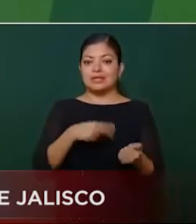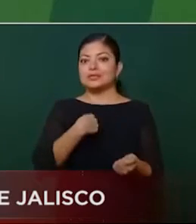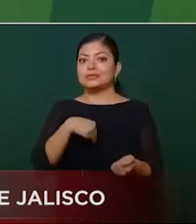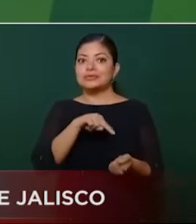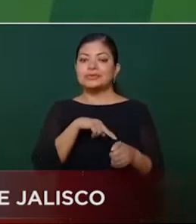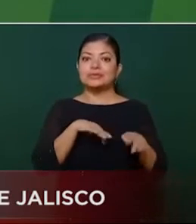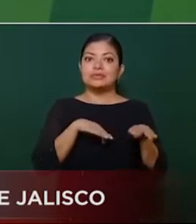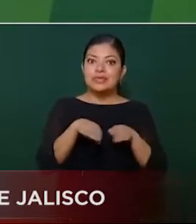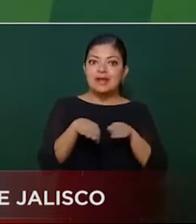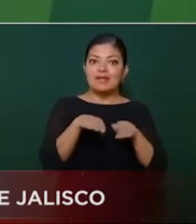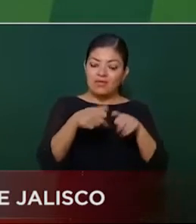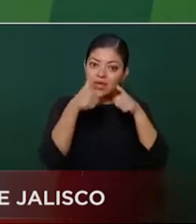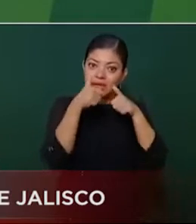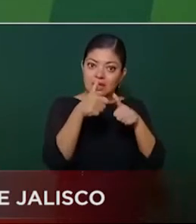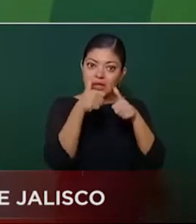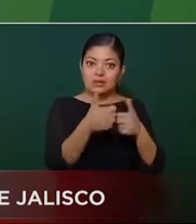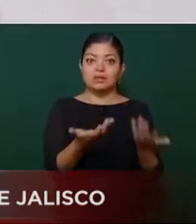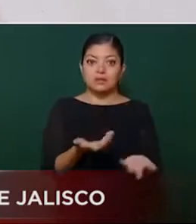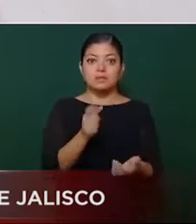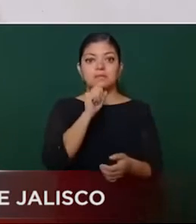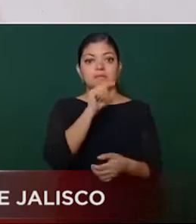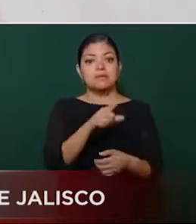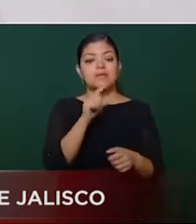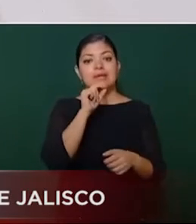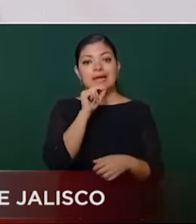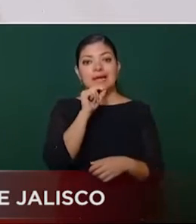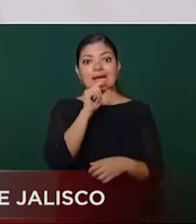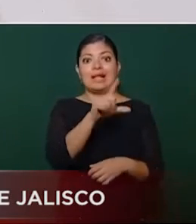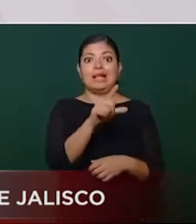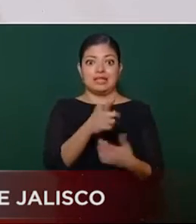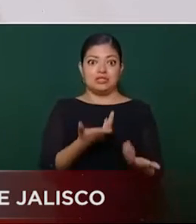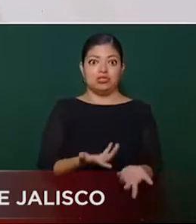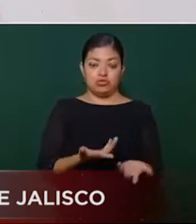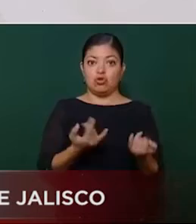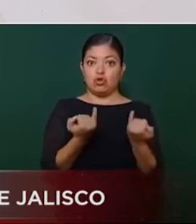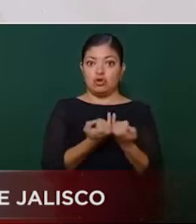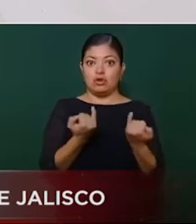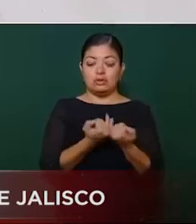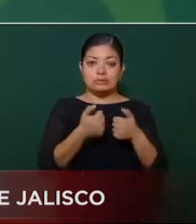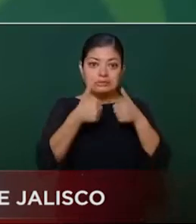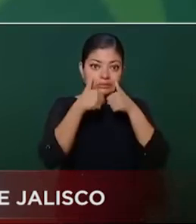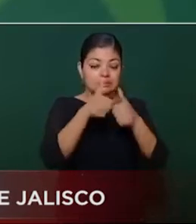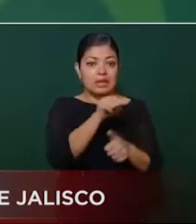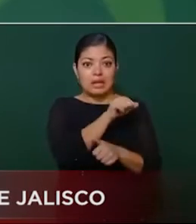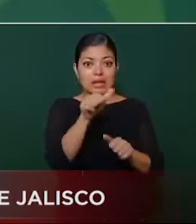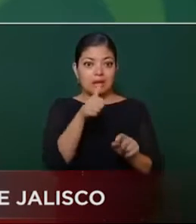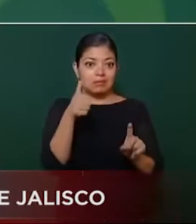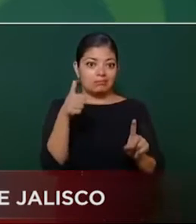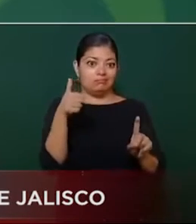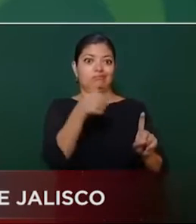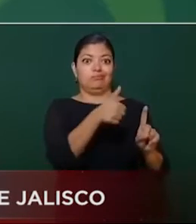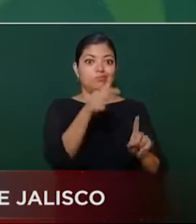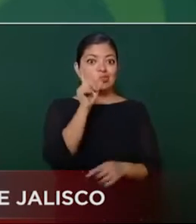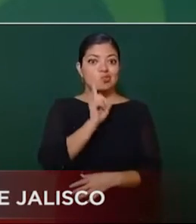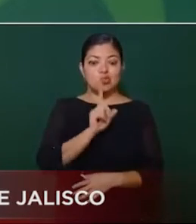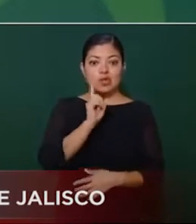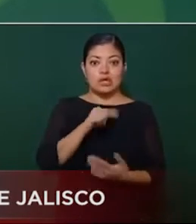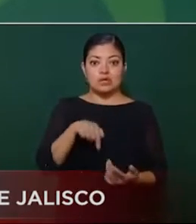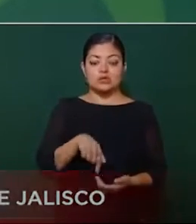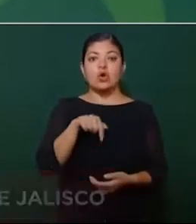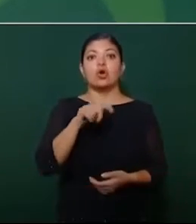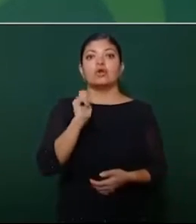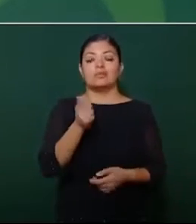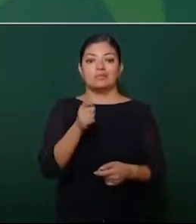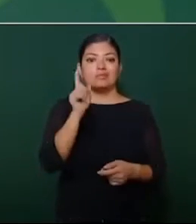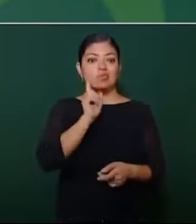trabajando. La manera como se ha enfrentado en Jalisco en específico la violencia por razones de género nos permite hoy que en el tema de